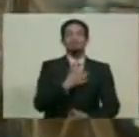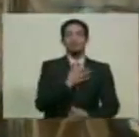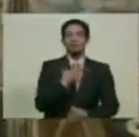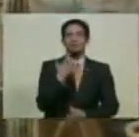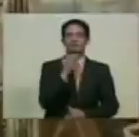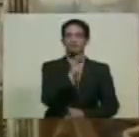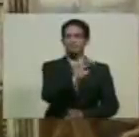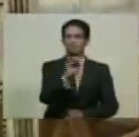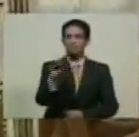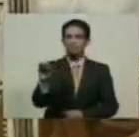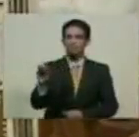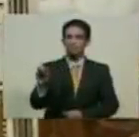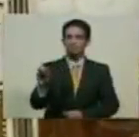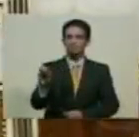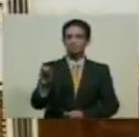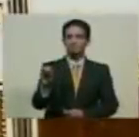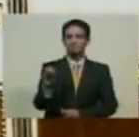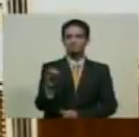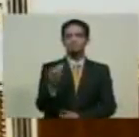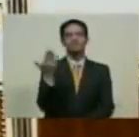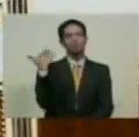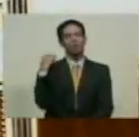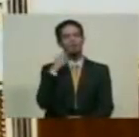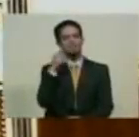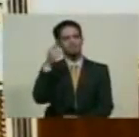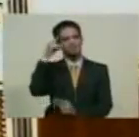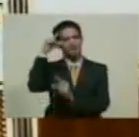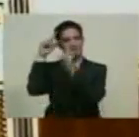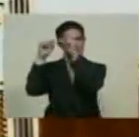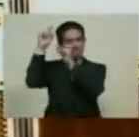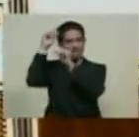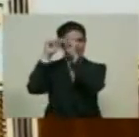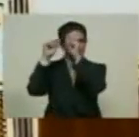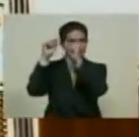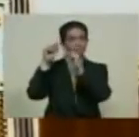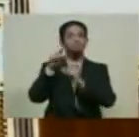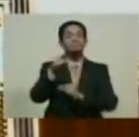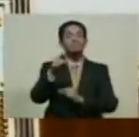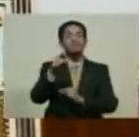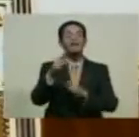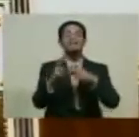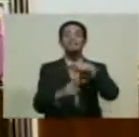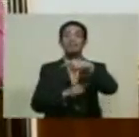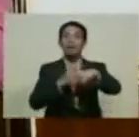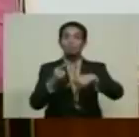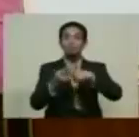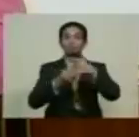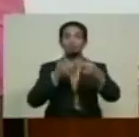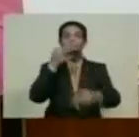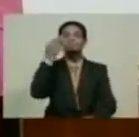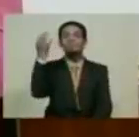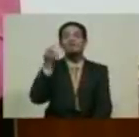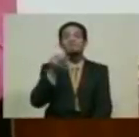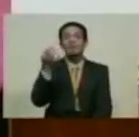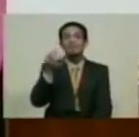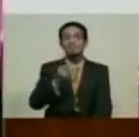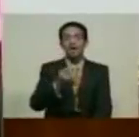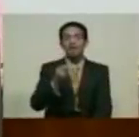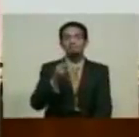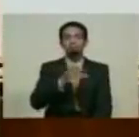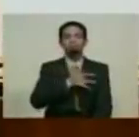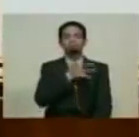decirles, como lo dijo el Che Guevara, que las revoluciones verdaderas están